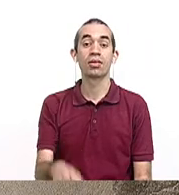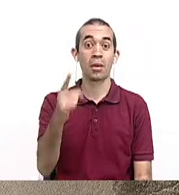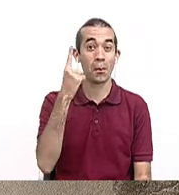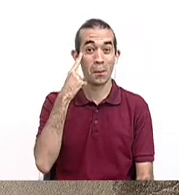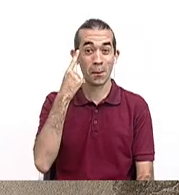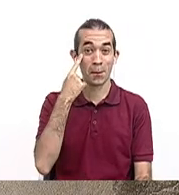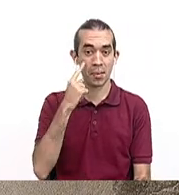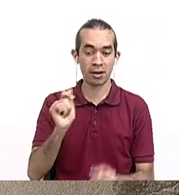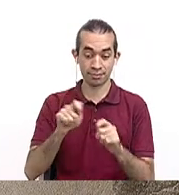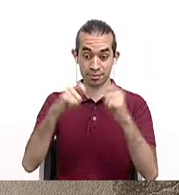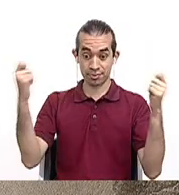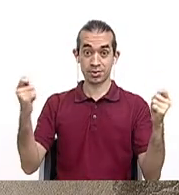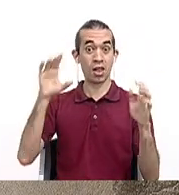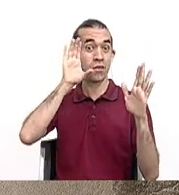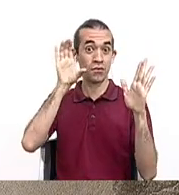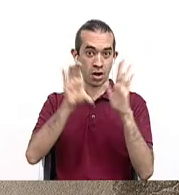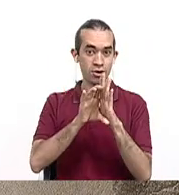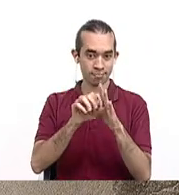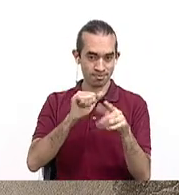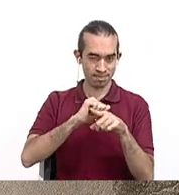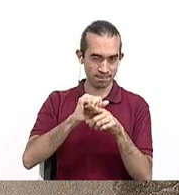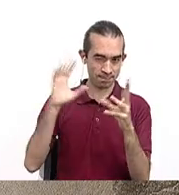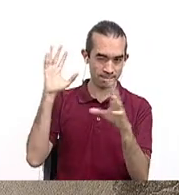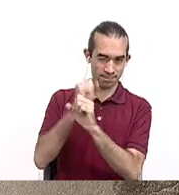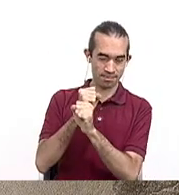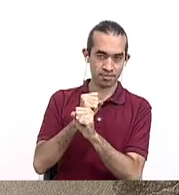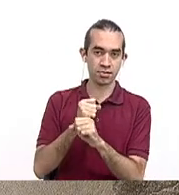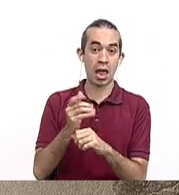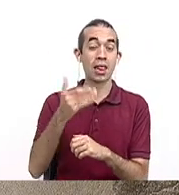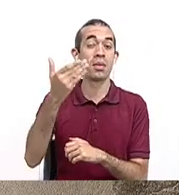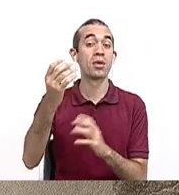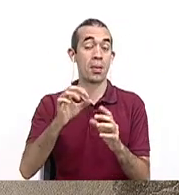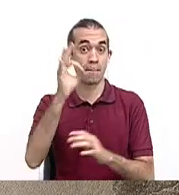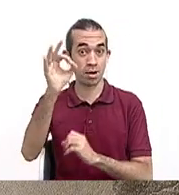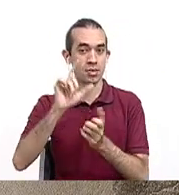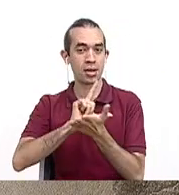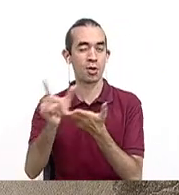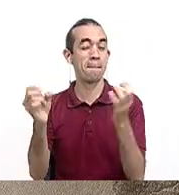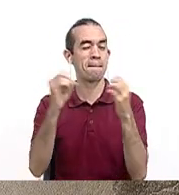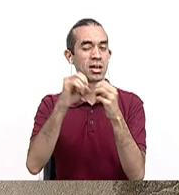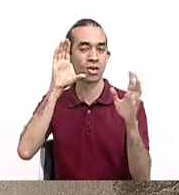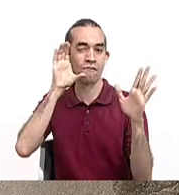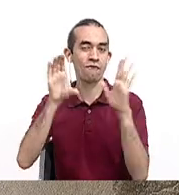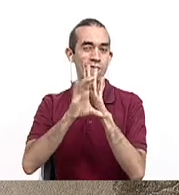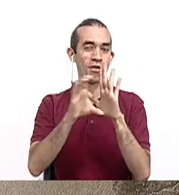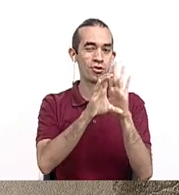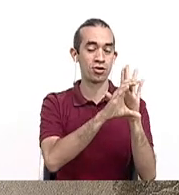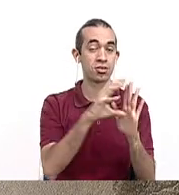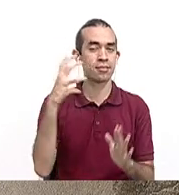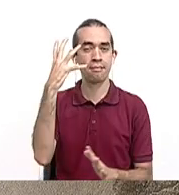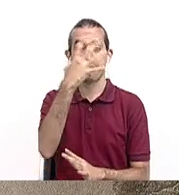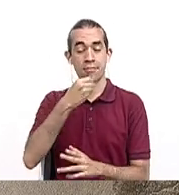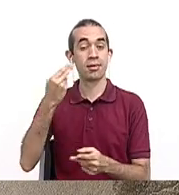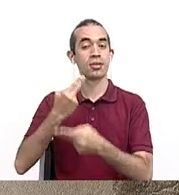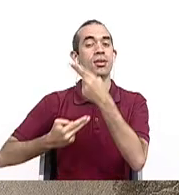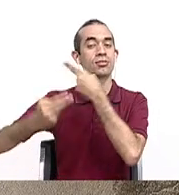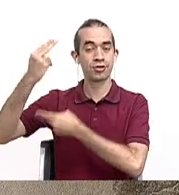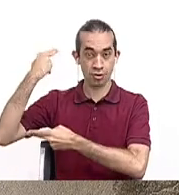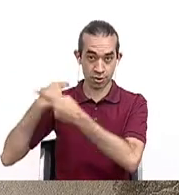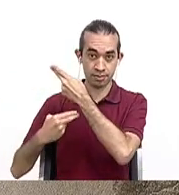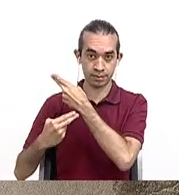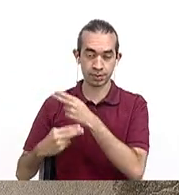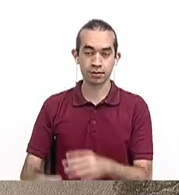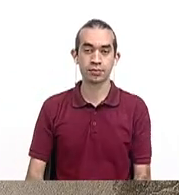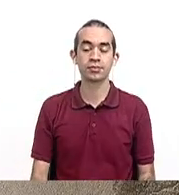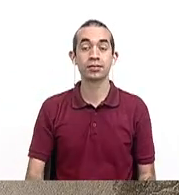fotos y para la próxima elección les tengo muchas fotos más bellísimas de nuestra historia haciendo un